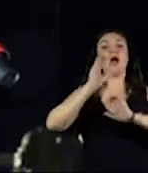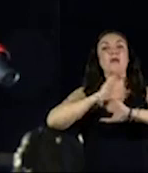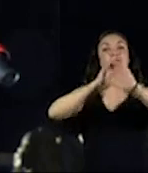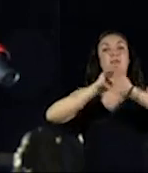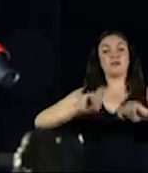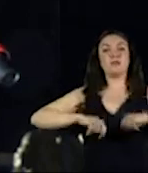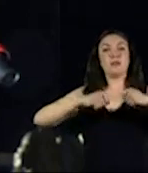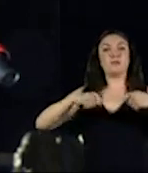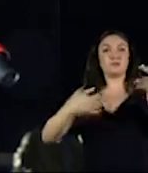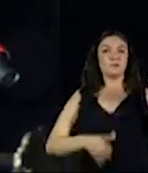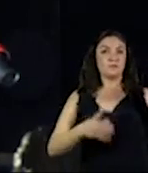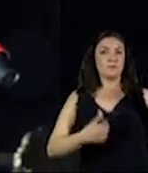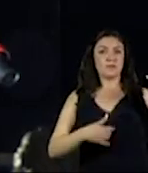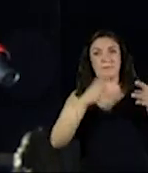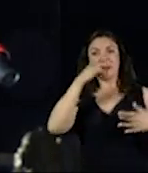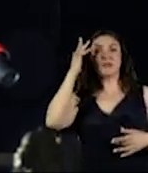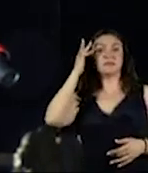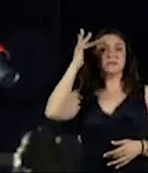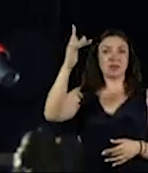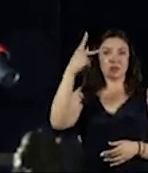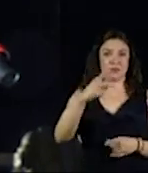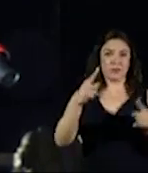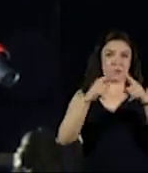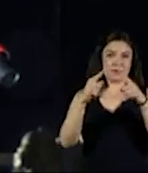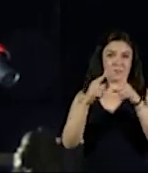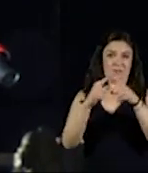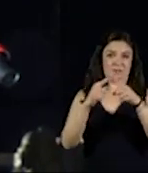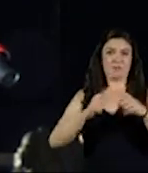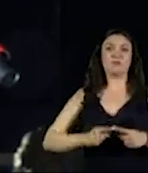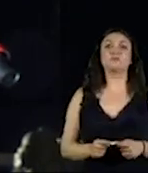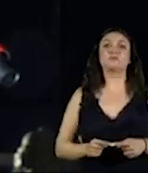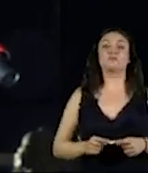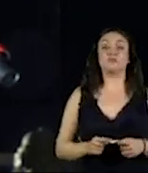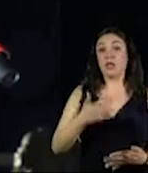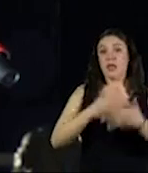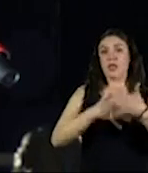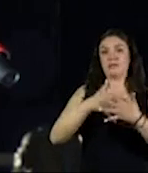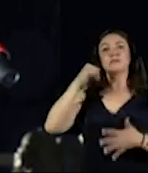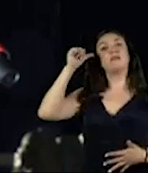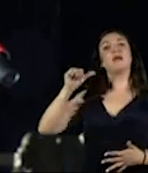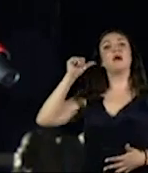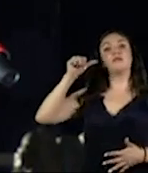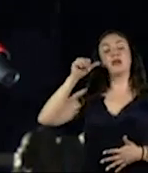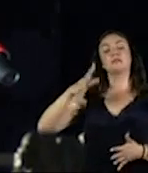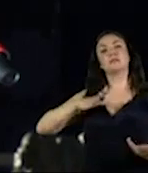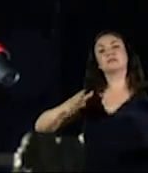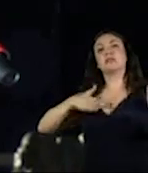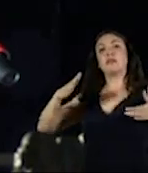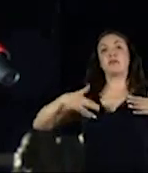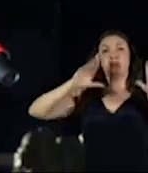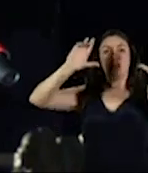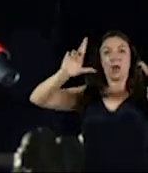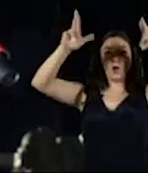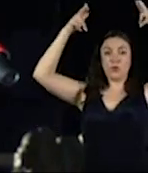tradicionales mañanitas al santo patrono del templo el 15 de abril se celebrará la coronación